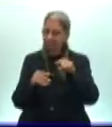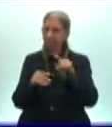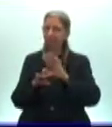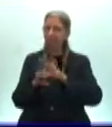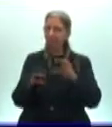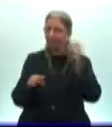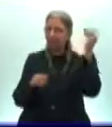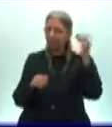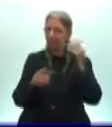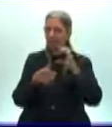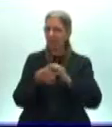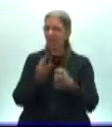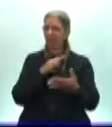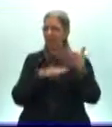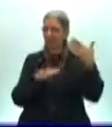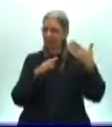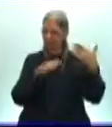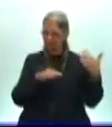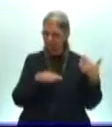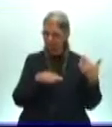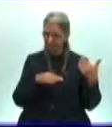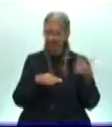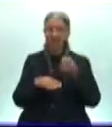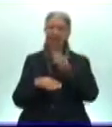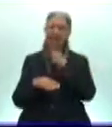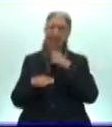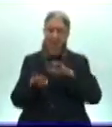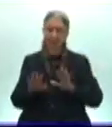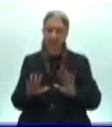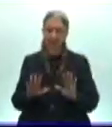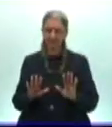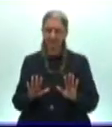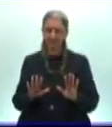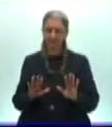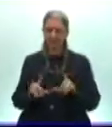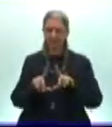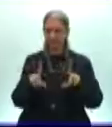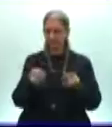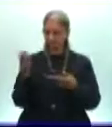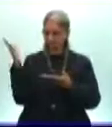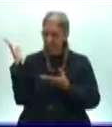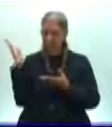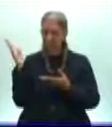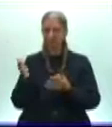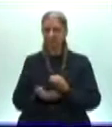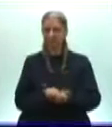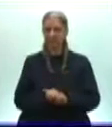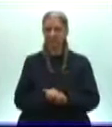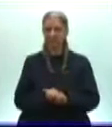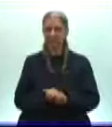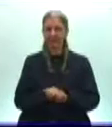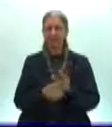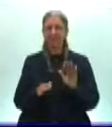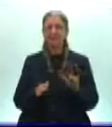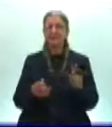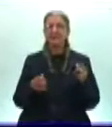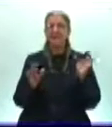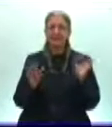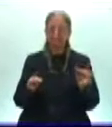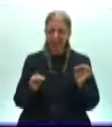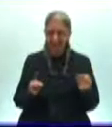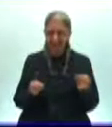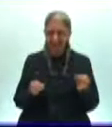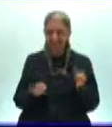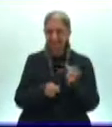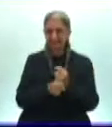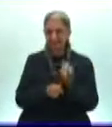grados anteriores. Por ejemplo, vamos a ver ahora en pantalla que siempre que